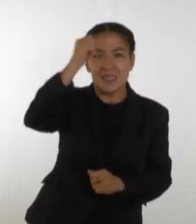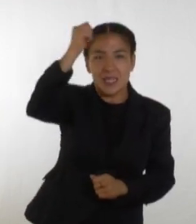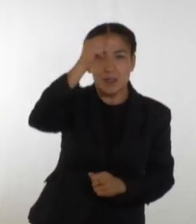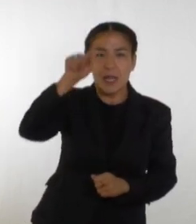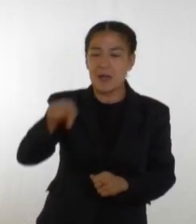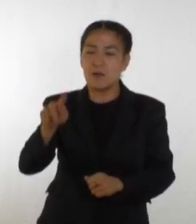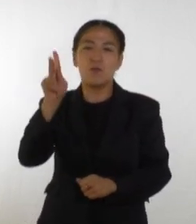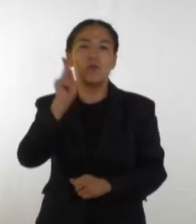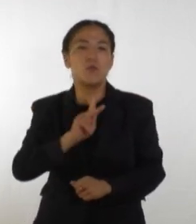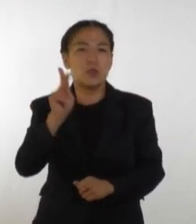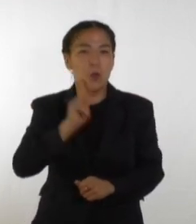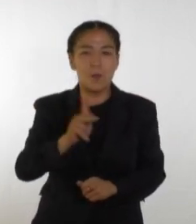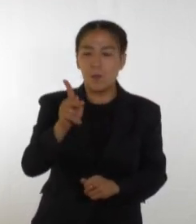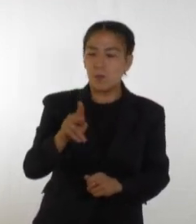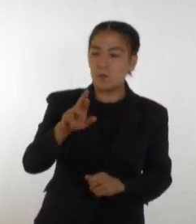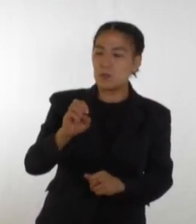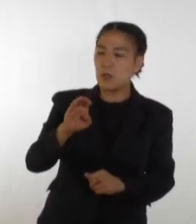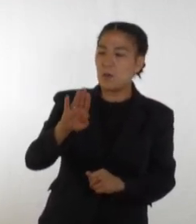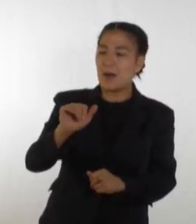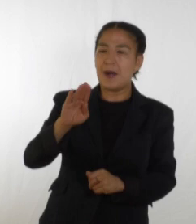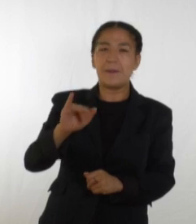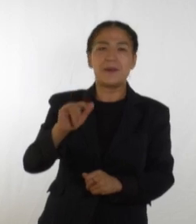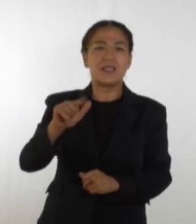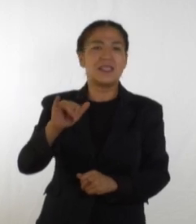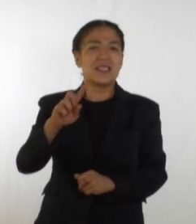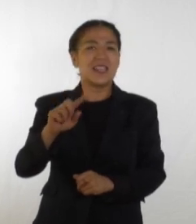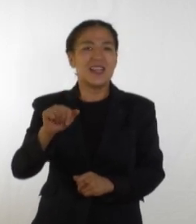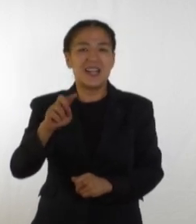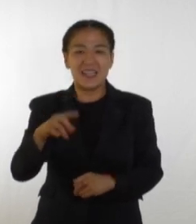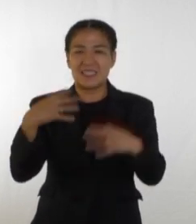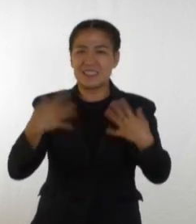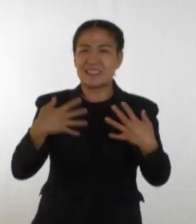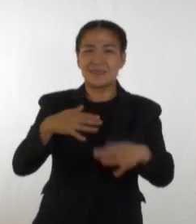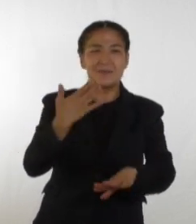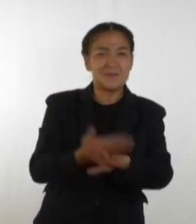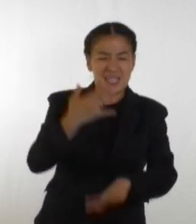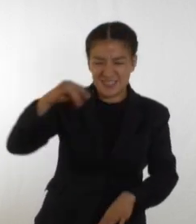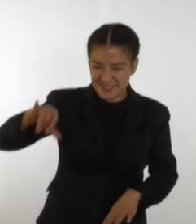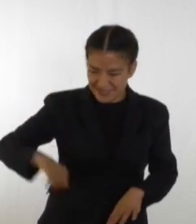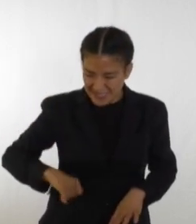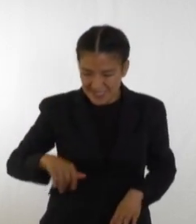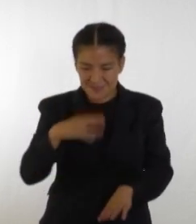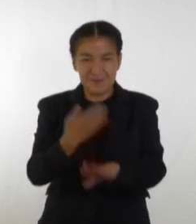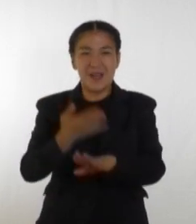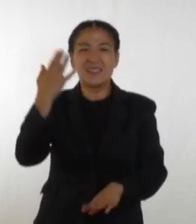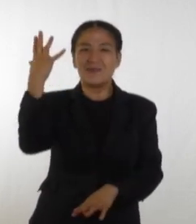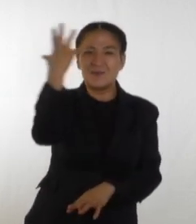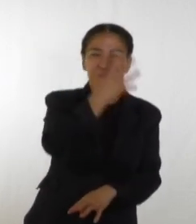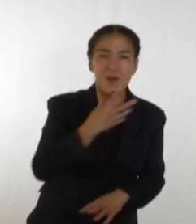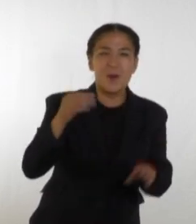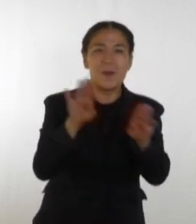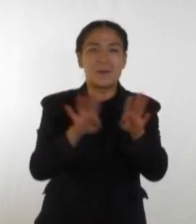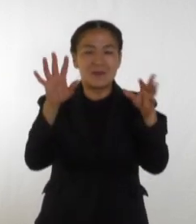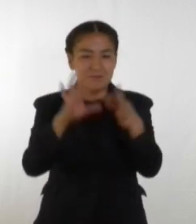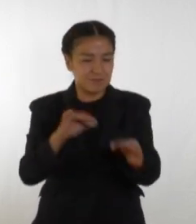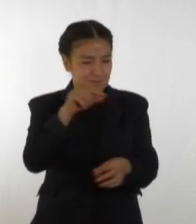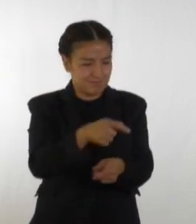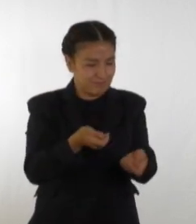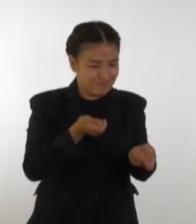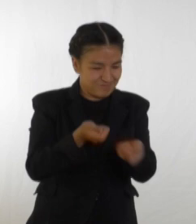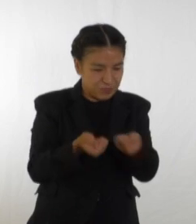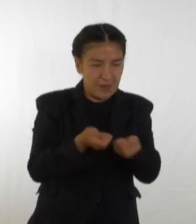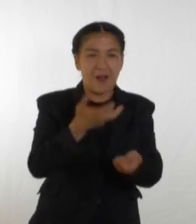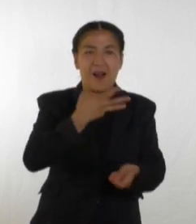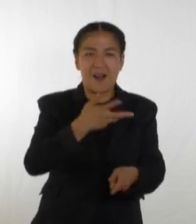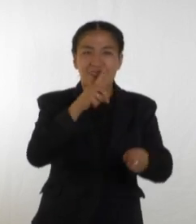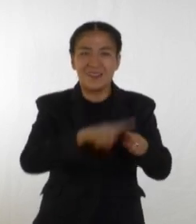La teoría de la probabilidad, ¿no? Es tan maravillosa y tan potente y tan poderosa que tiene manera de